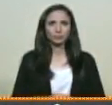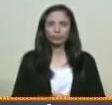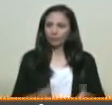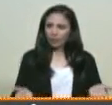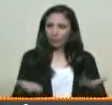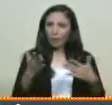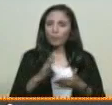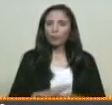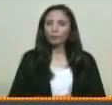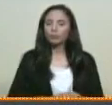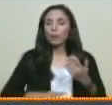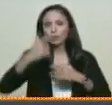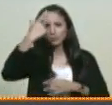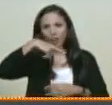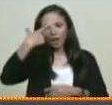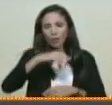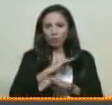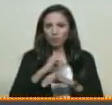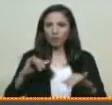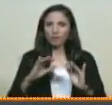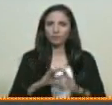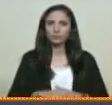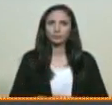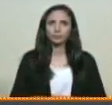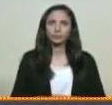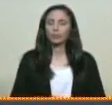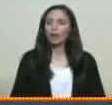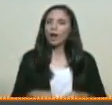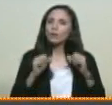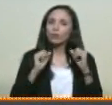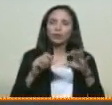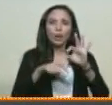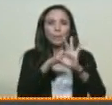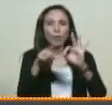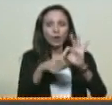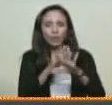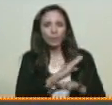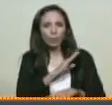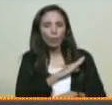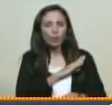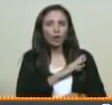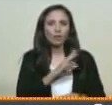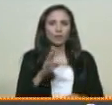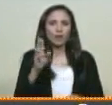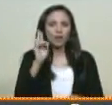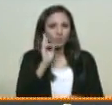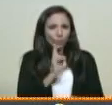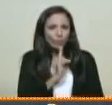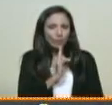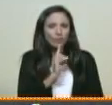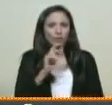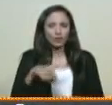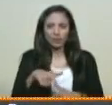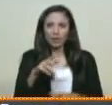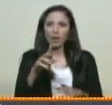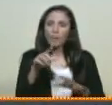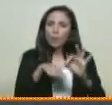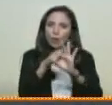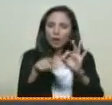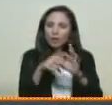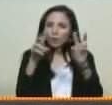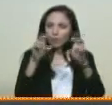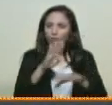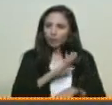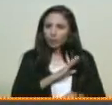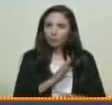Vamos a procesos serios de fortalecimiento del Bolívar y de fortalecimiento del Petro. La moneda venezolana, el Bolívar,